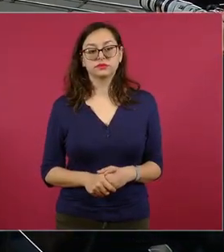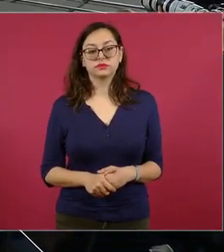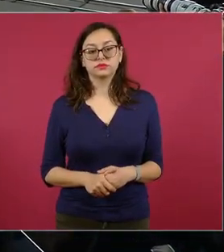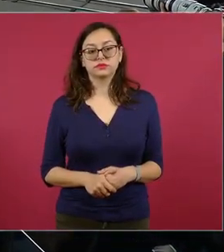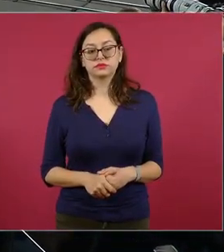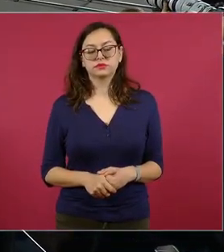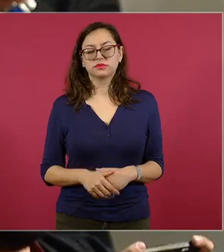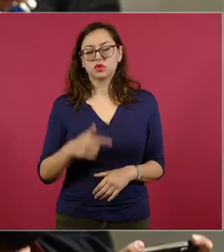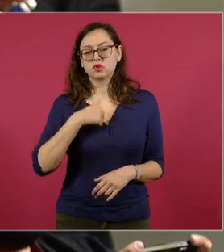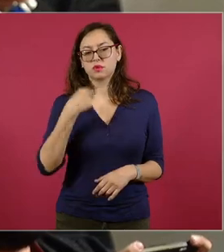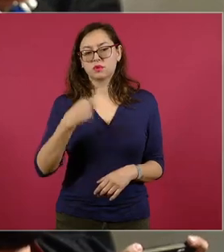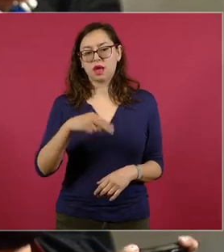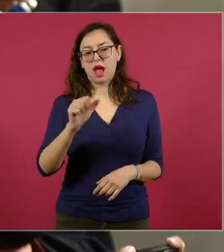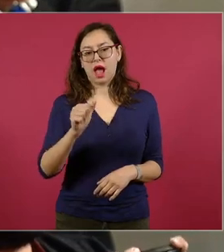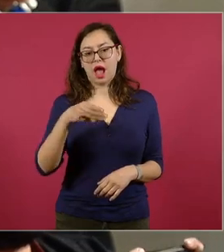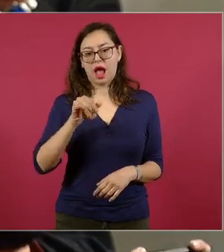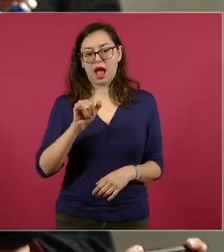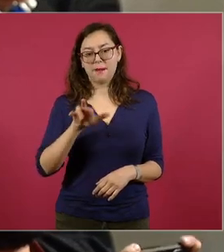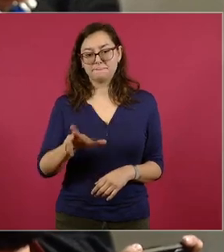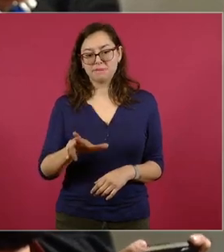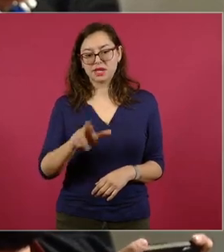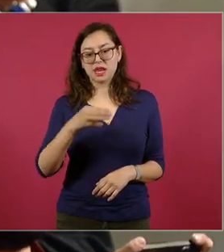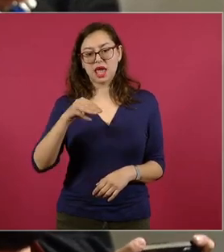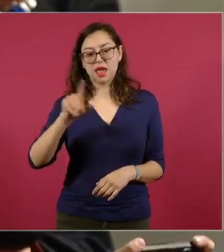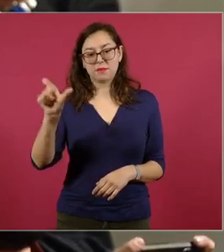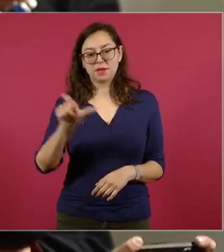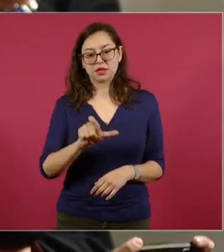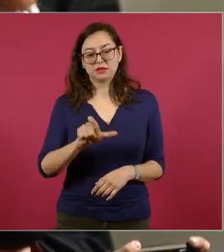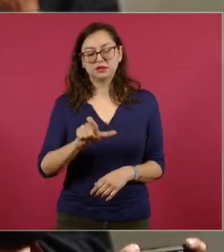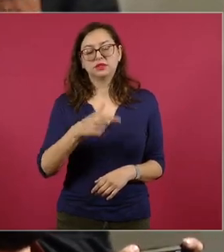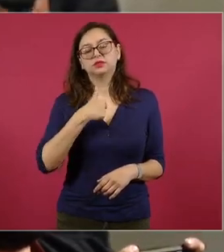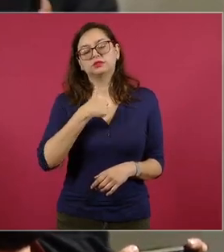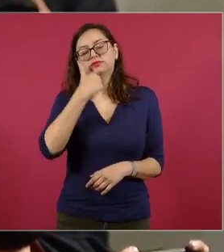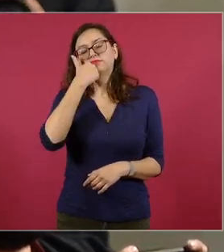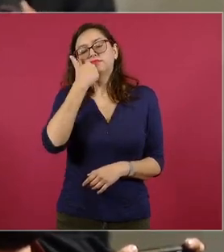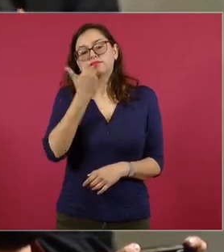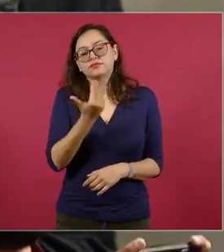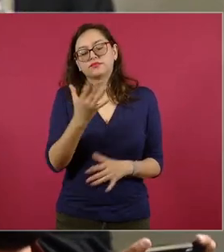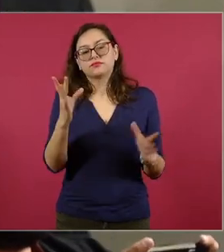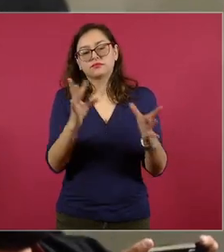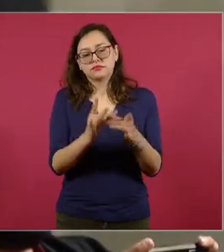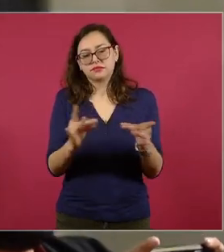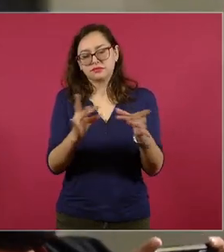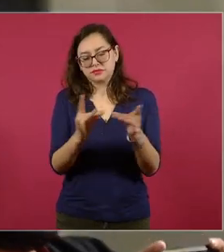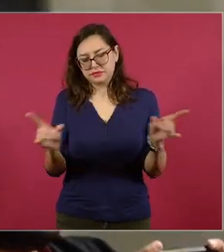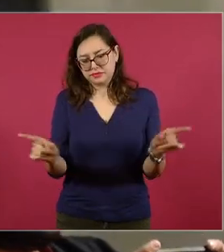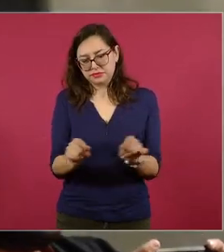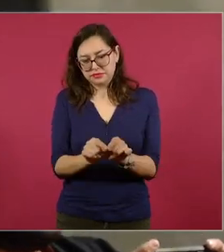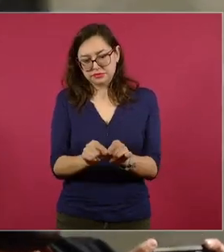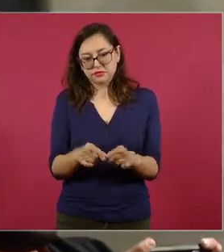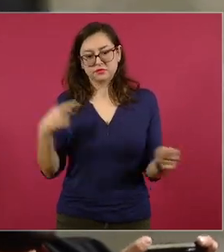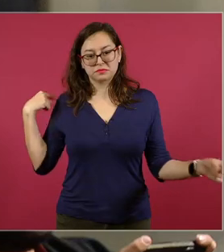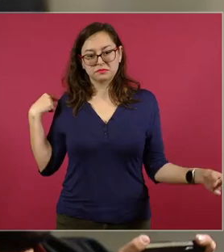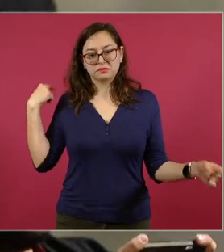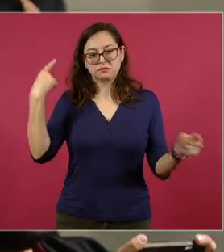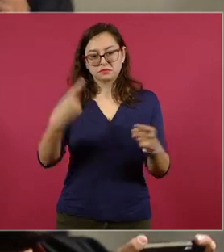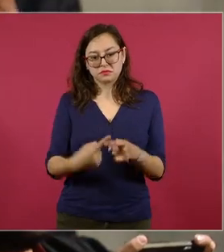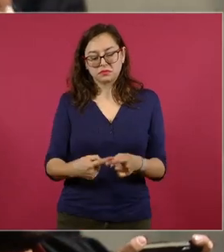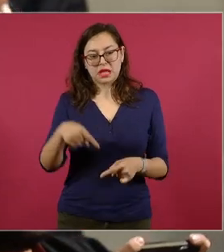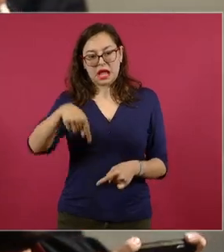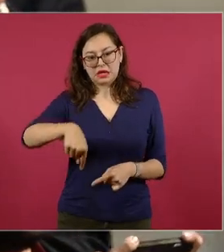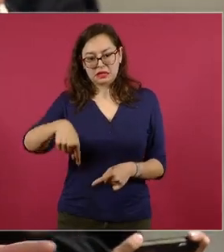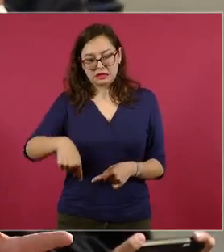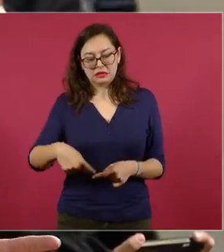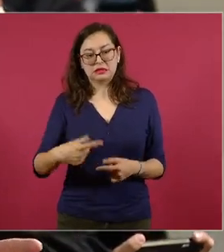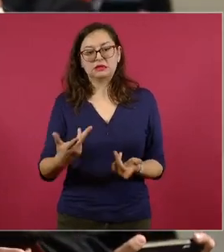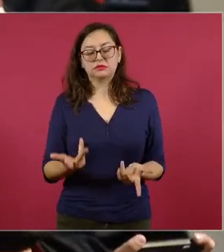Ibrahim del Quintana Roo MX. Pues nada más para dejar primeramente constancia, señor presidente, de los compromisos que se hicieron